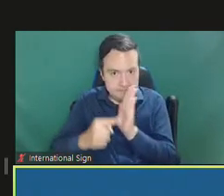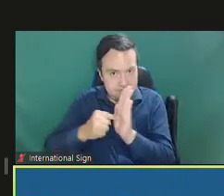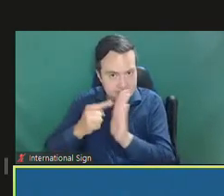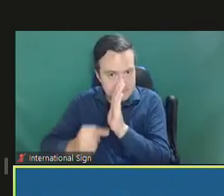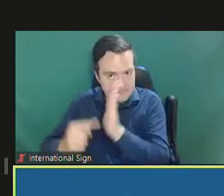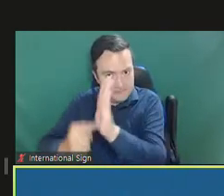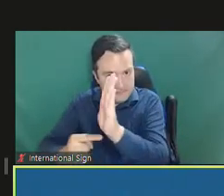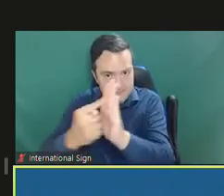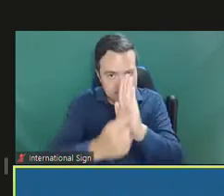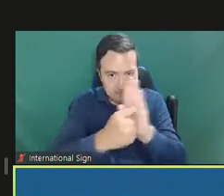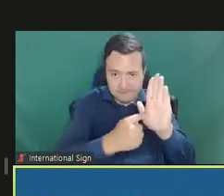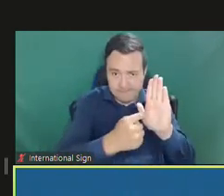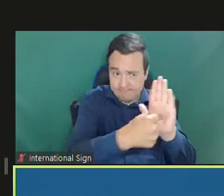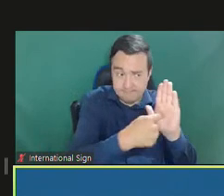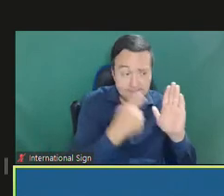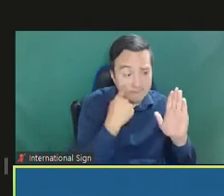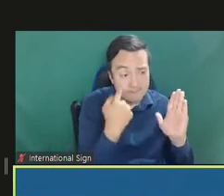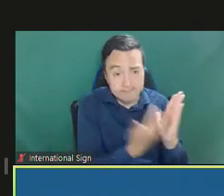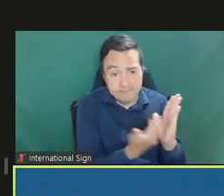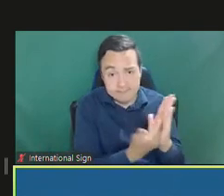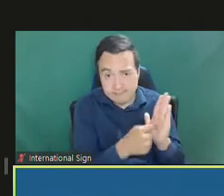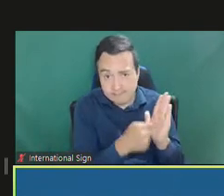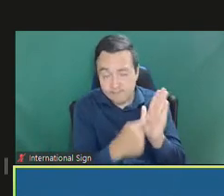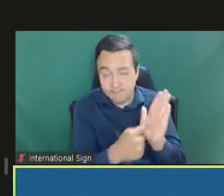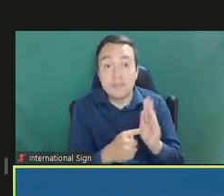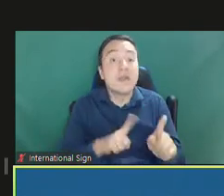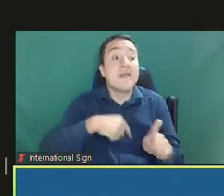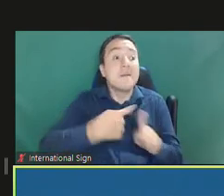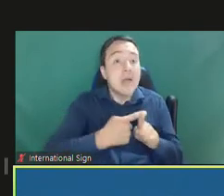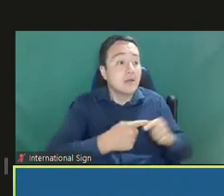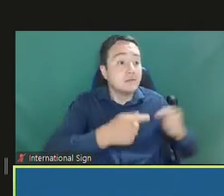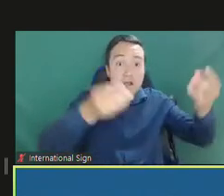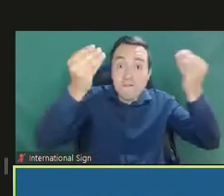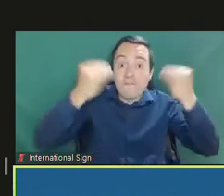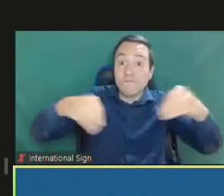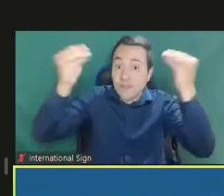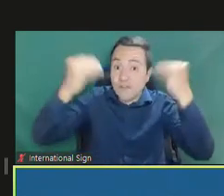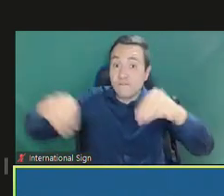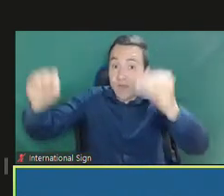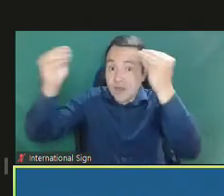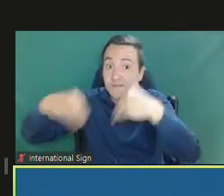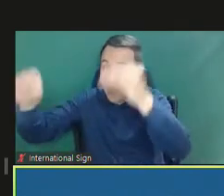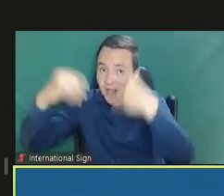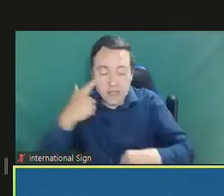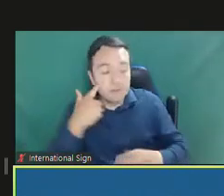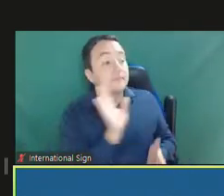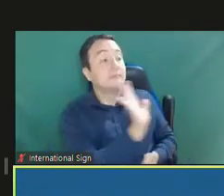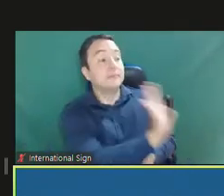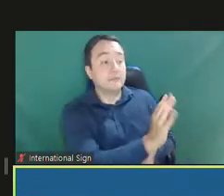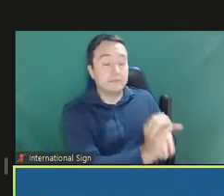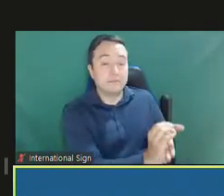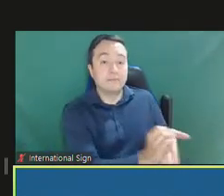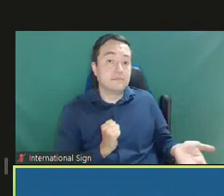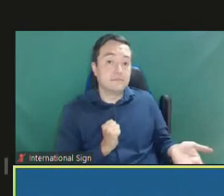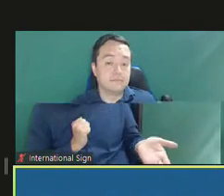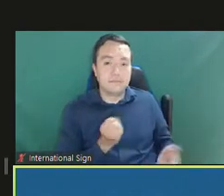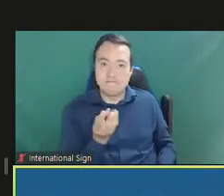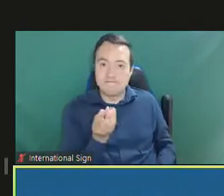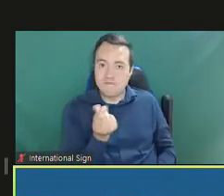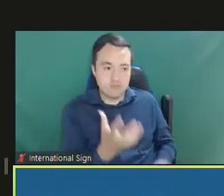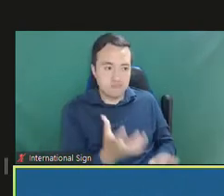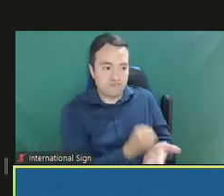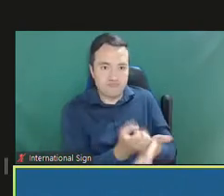impuestos a la venta que pueden suponer una situación en que todos salimos ganando reducción del consumo